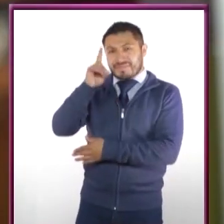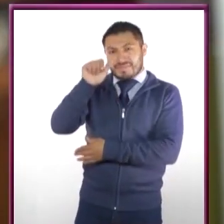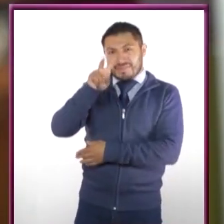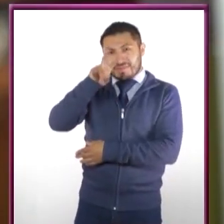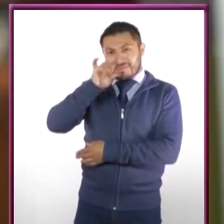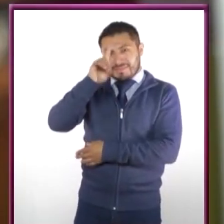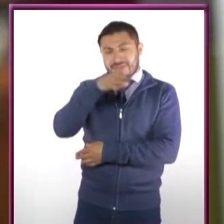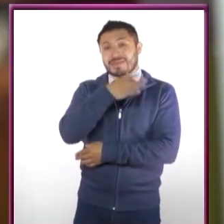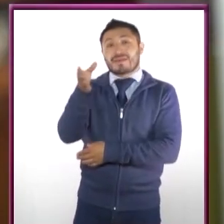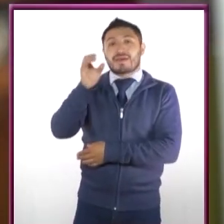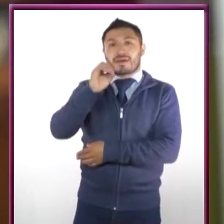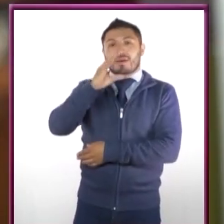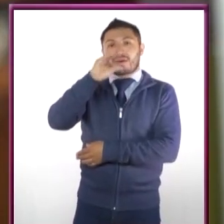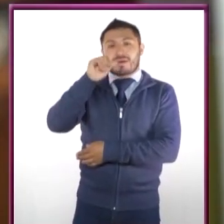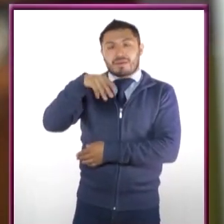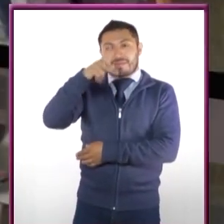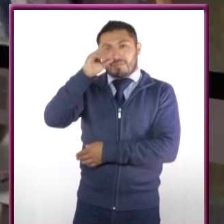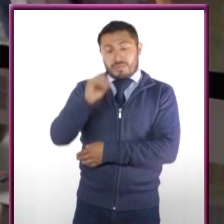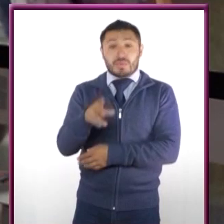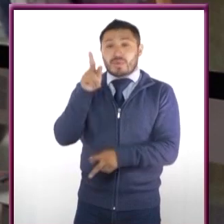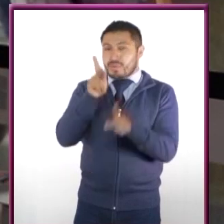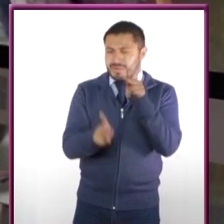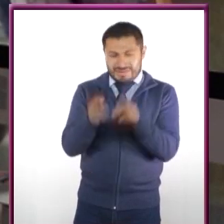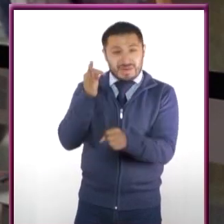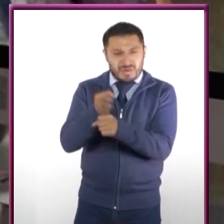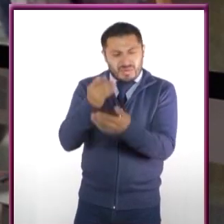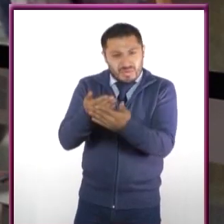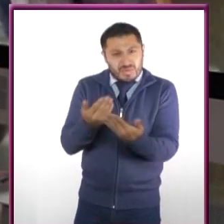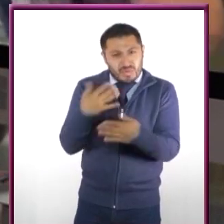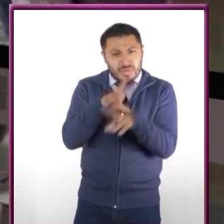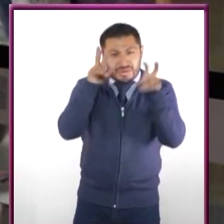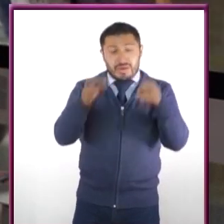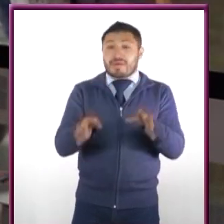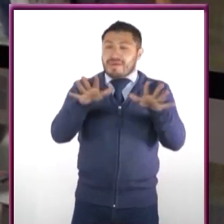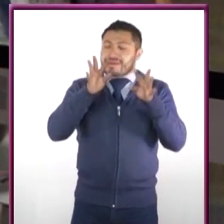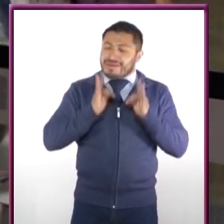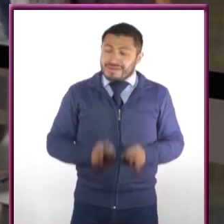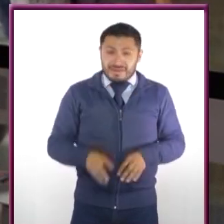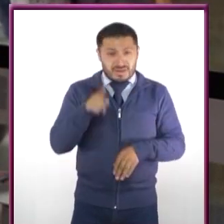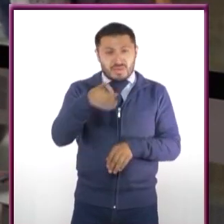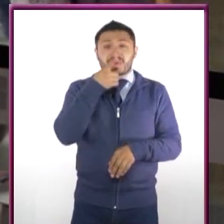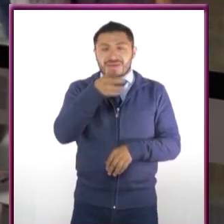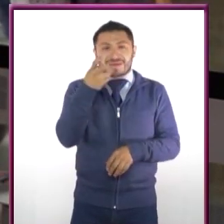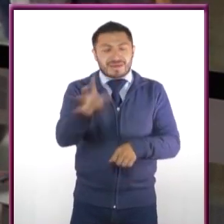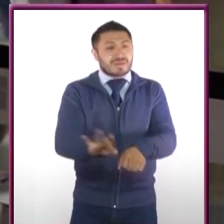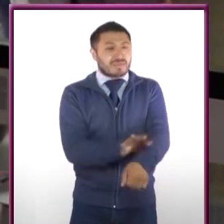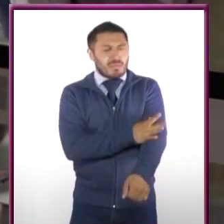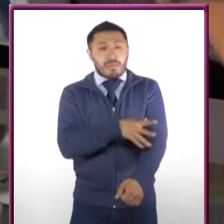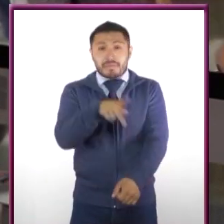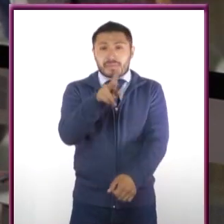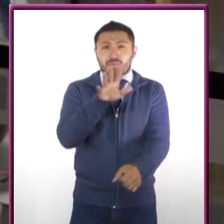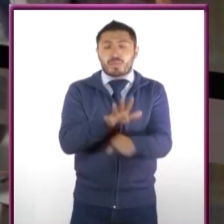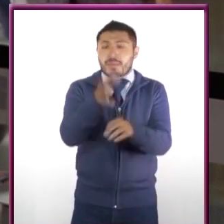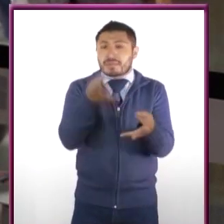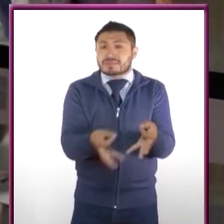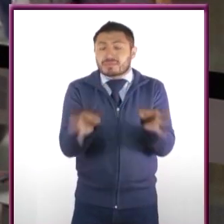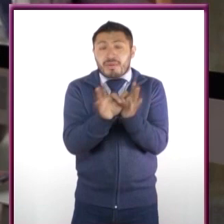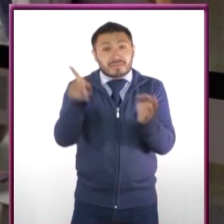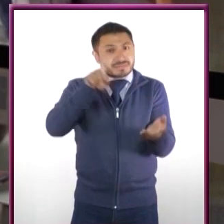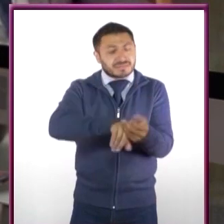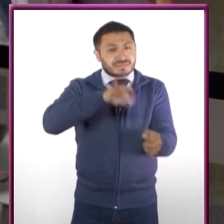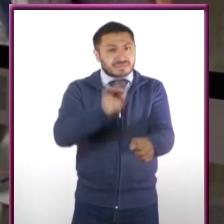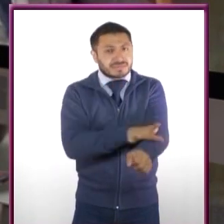David, estábamos platicando sobre la tranquilidad, la mencionaste como una emoción. ¿Cuál es la importancia de